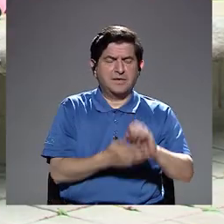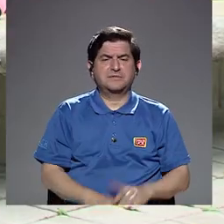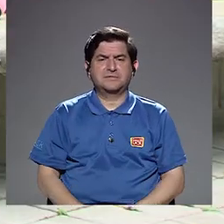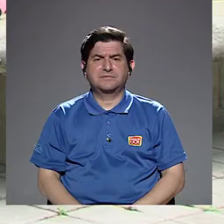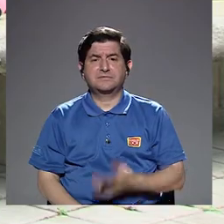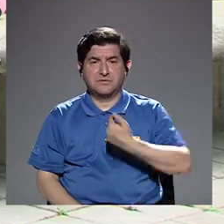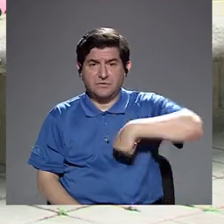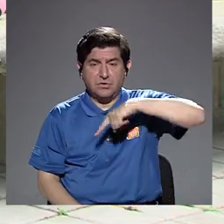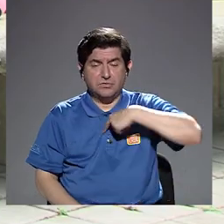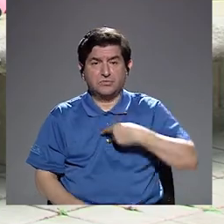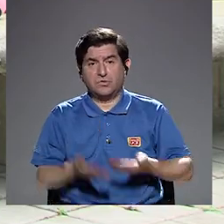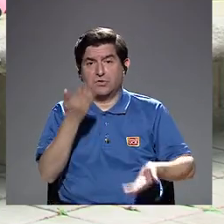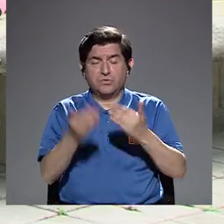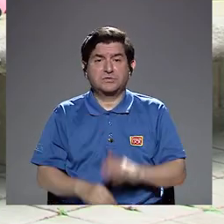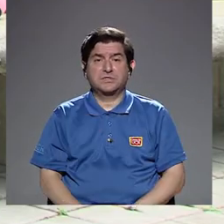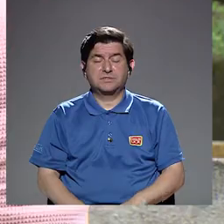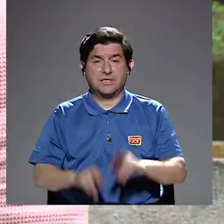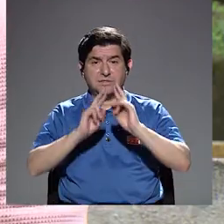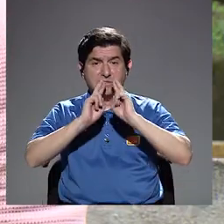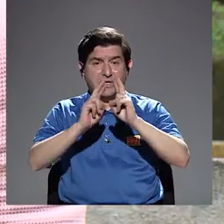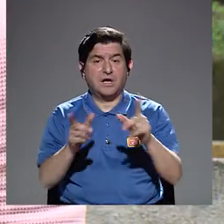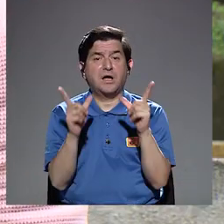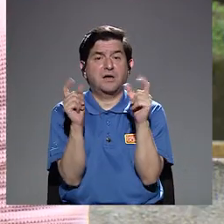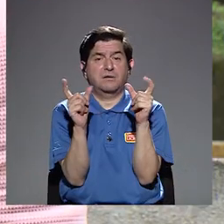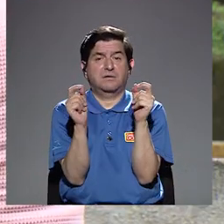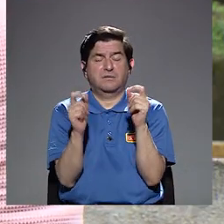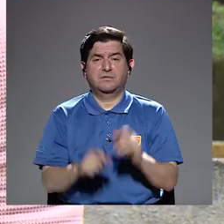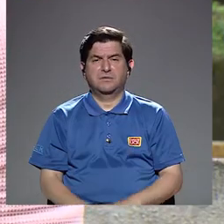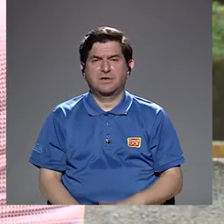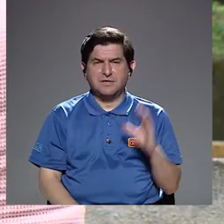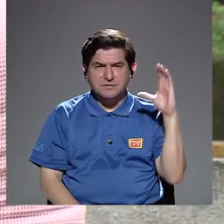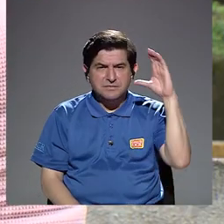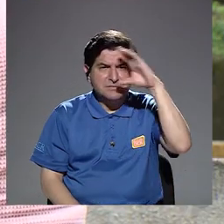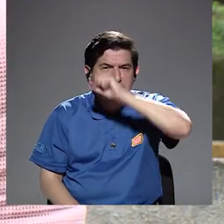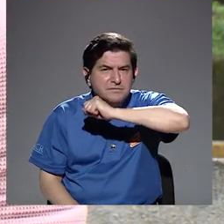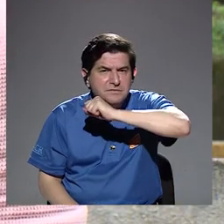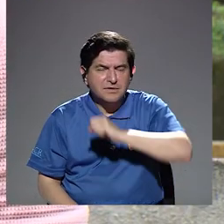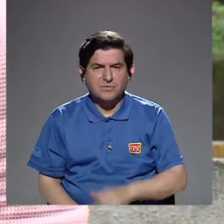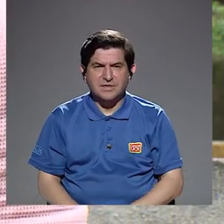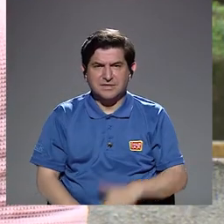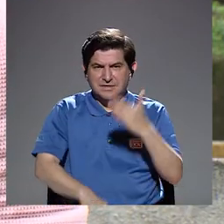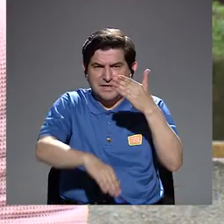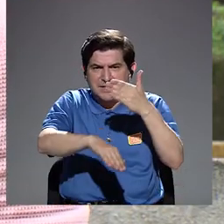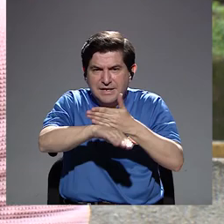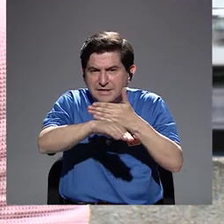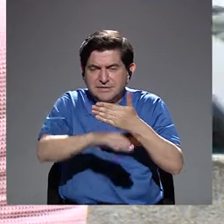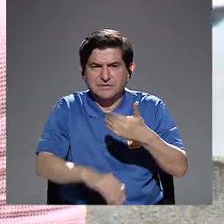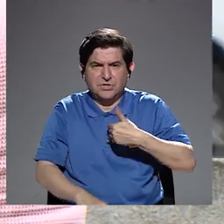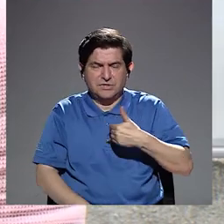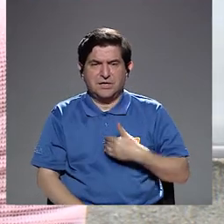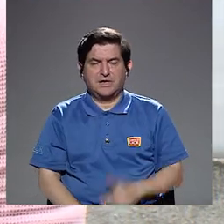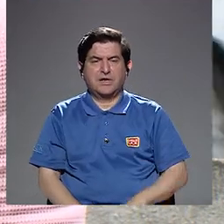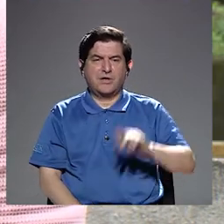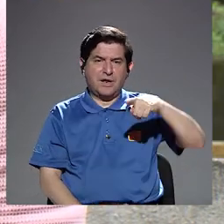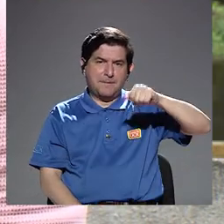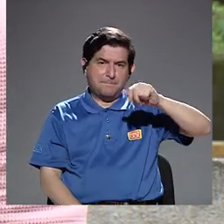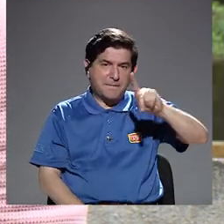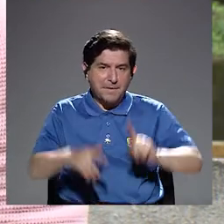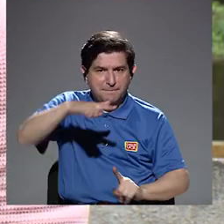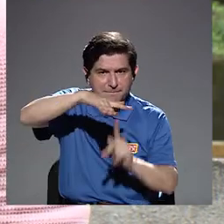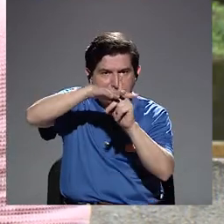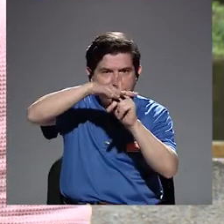llegar a un posible desenlace cancerígeno. Por ejemplo, si se detecta que hay una lesión a nivel de un